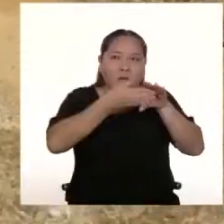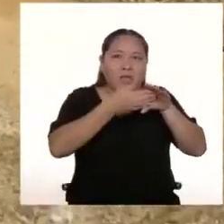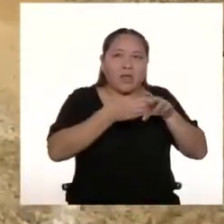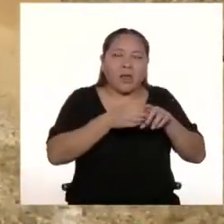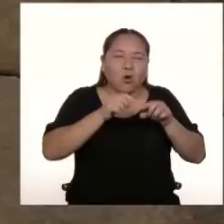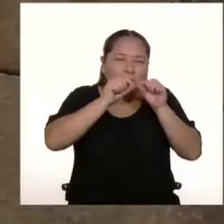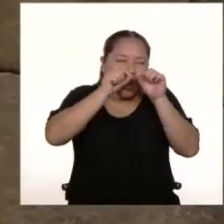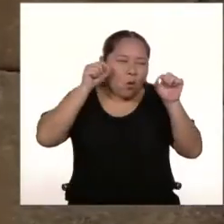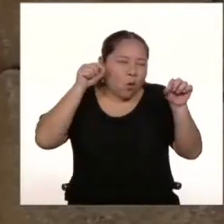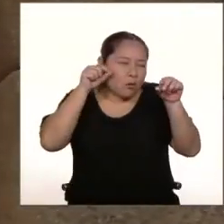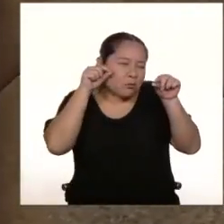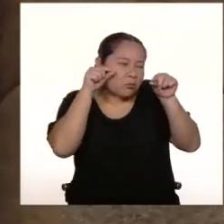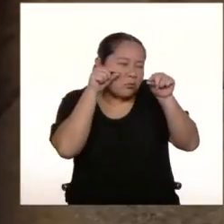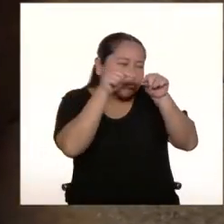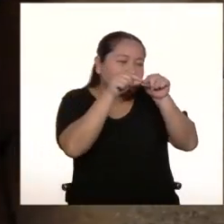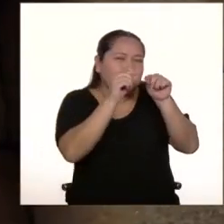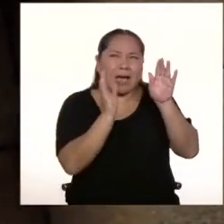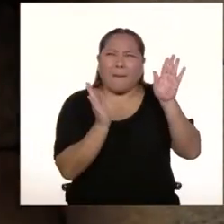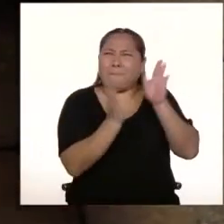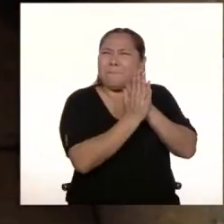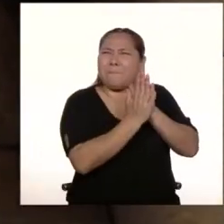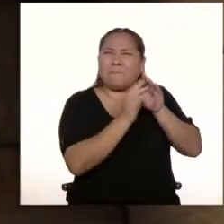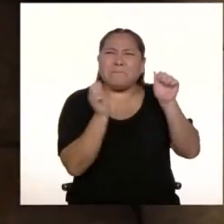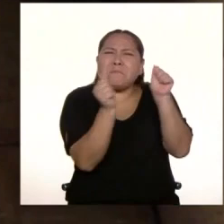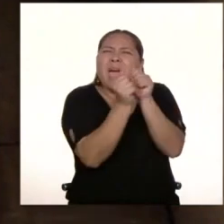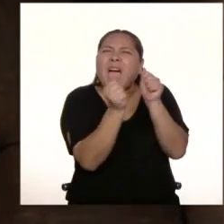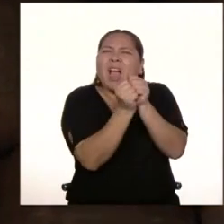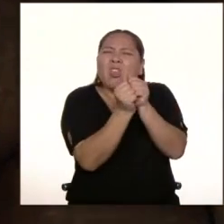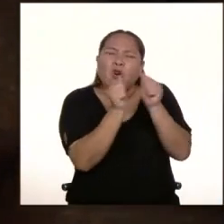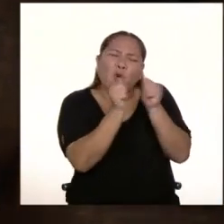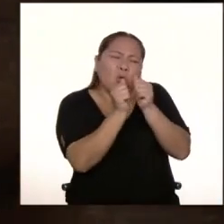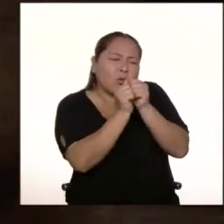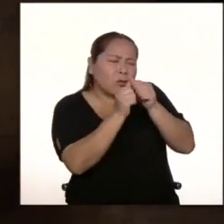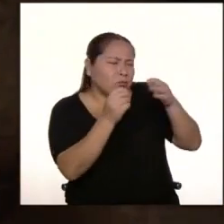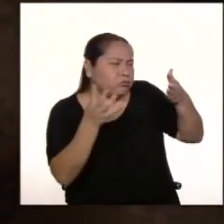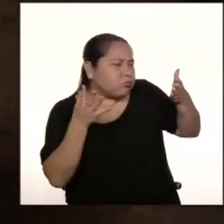piedras, algo que sorprende hasta hoy día.